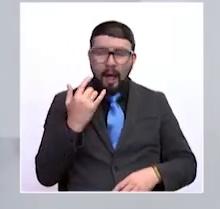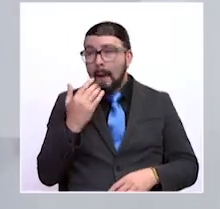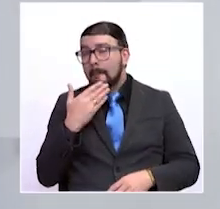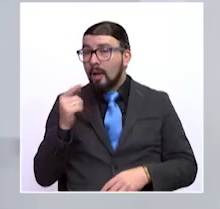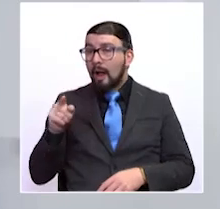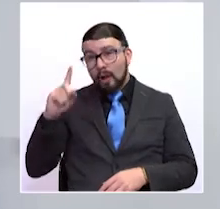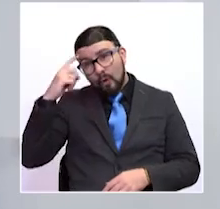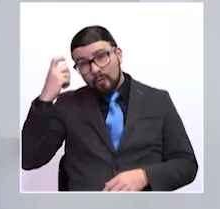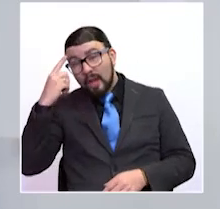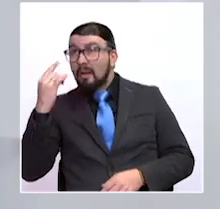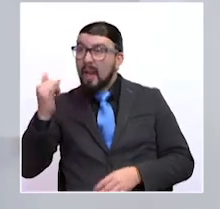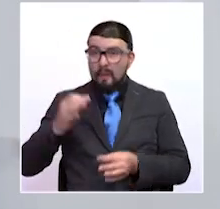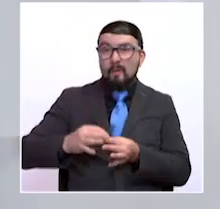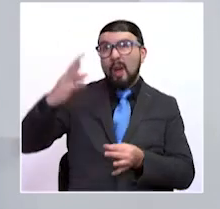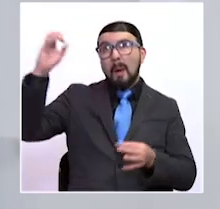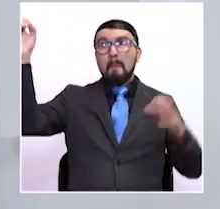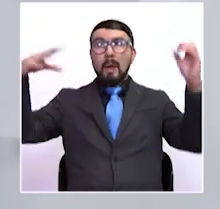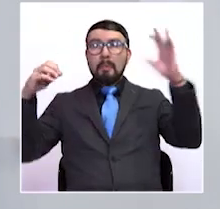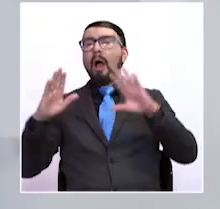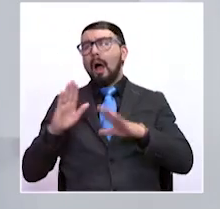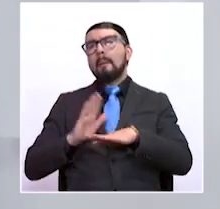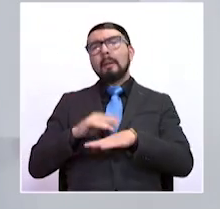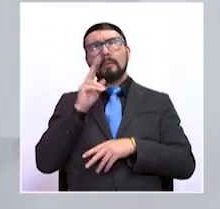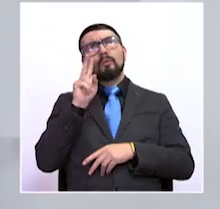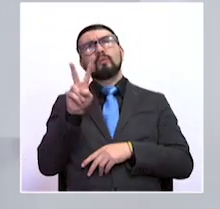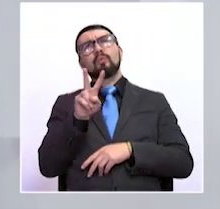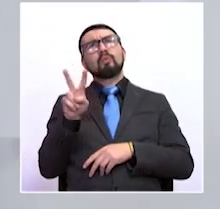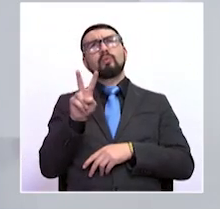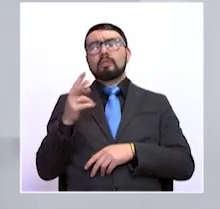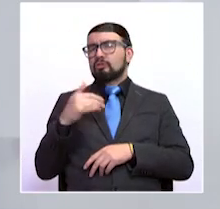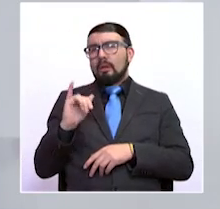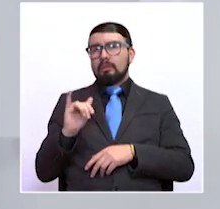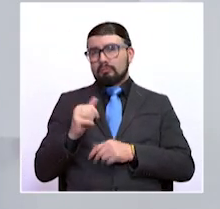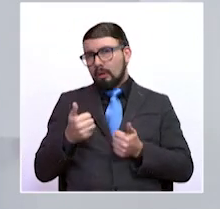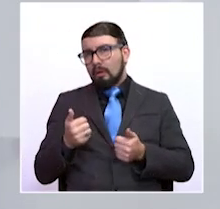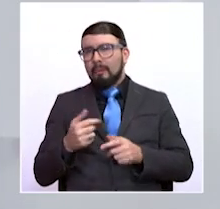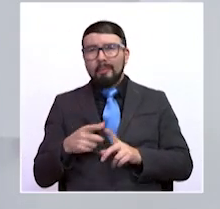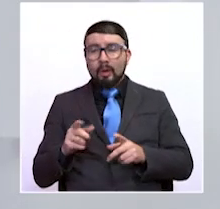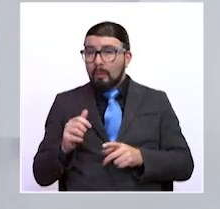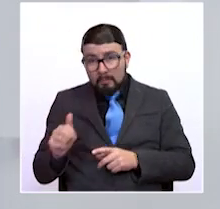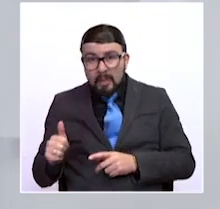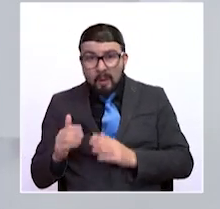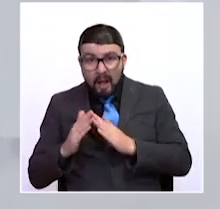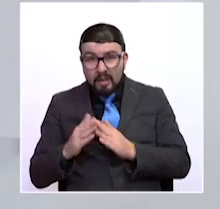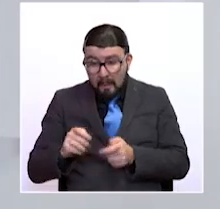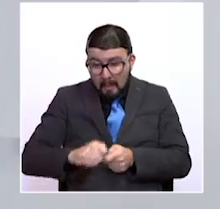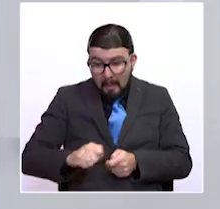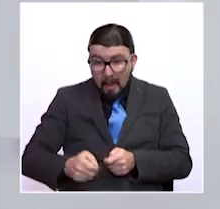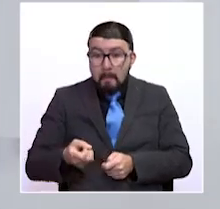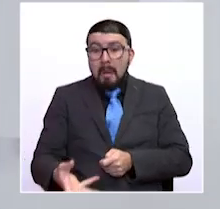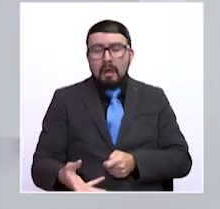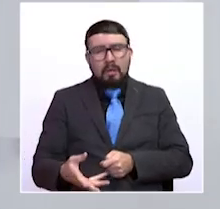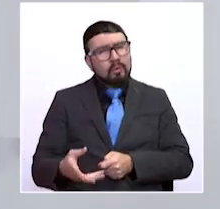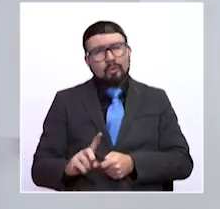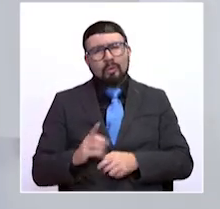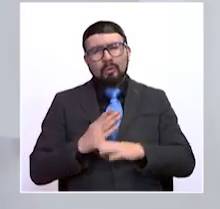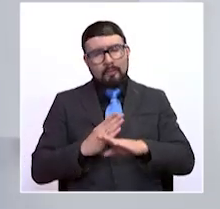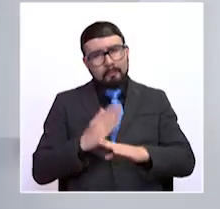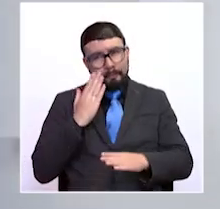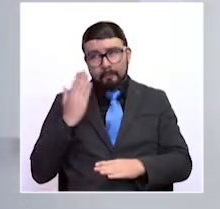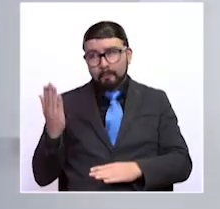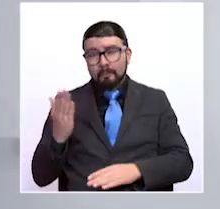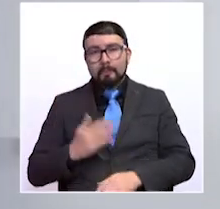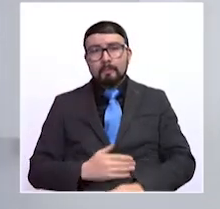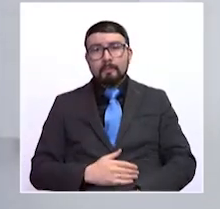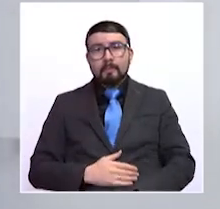las luces, pero que no utilicen pólvora el día del alumbrado. Vamos a ver estas imágenes.